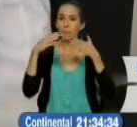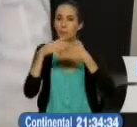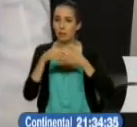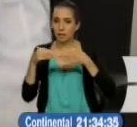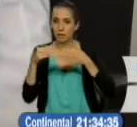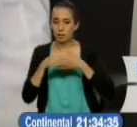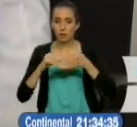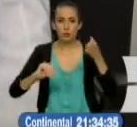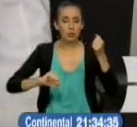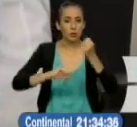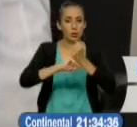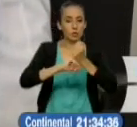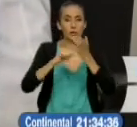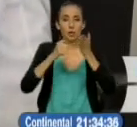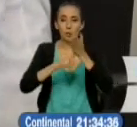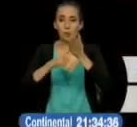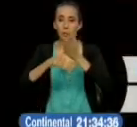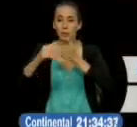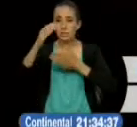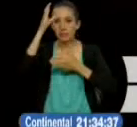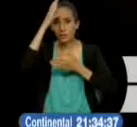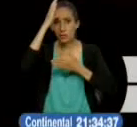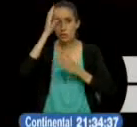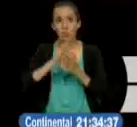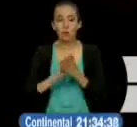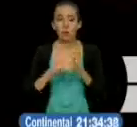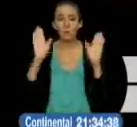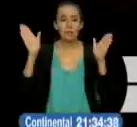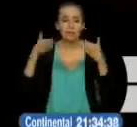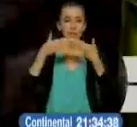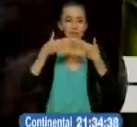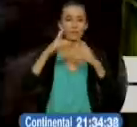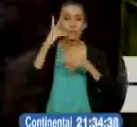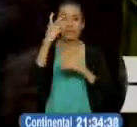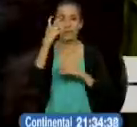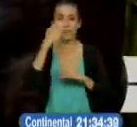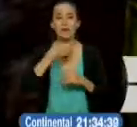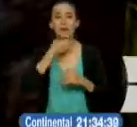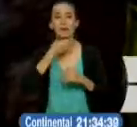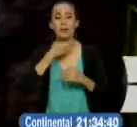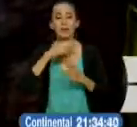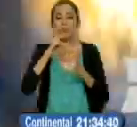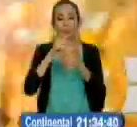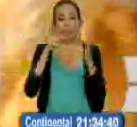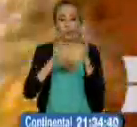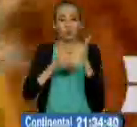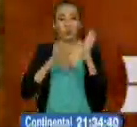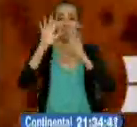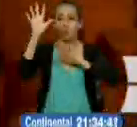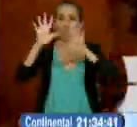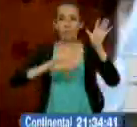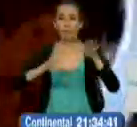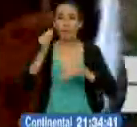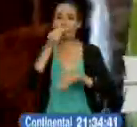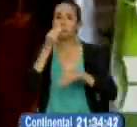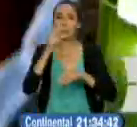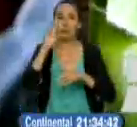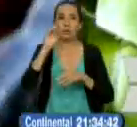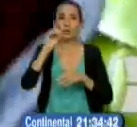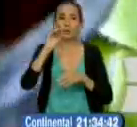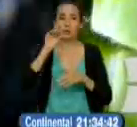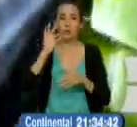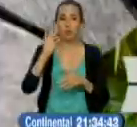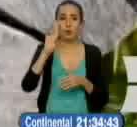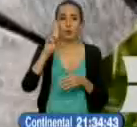aporte del Ministerio de Cultura para este festival. Para cerrar el feriado, el 13 de agosto habrá dos eventos gastronómicos. En Rocafuerte se realizará el